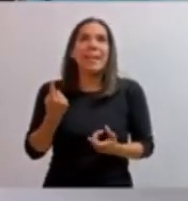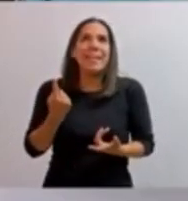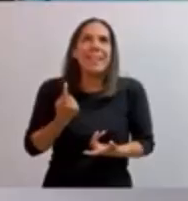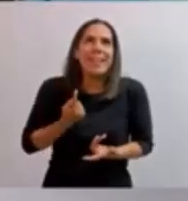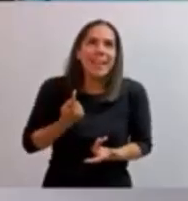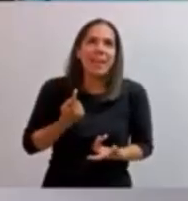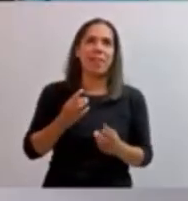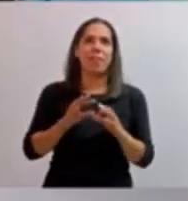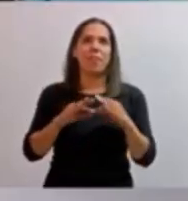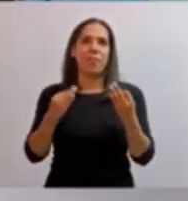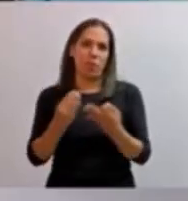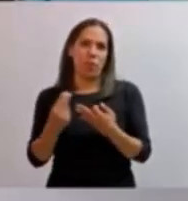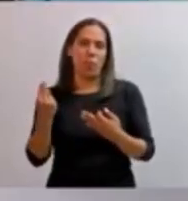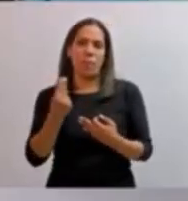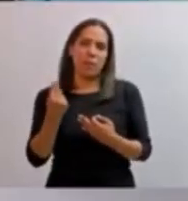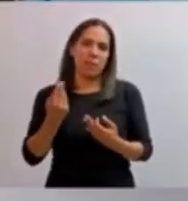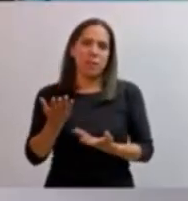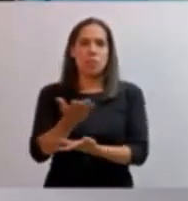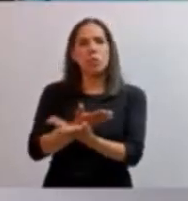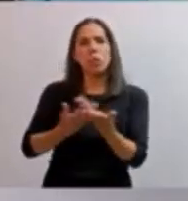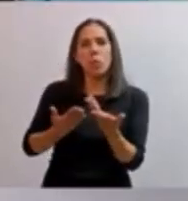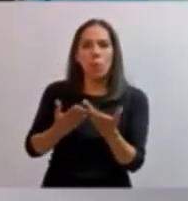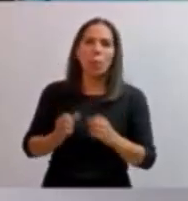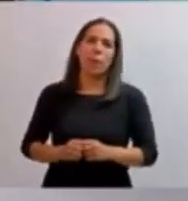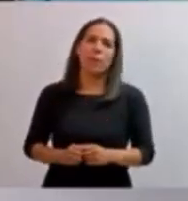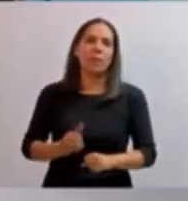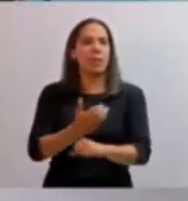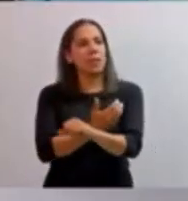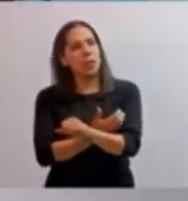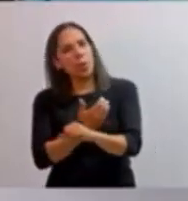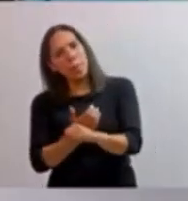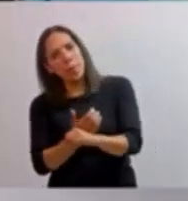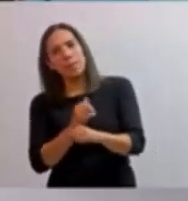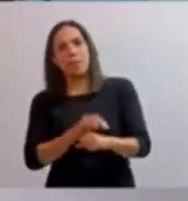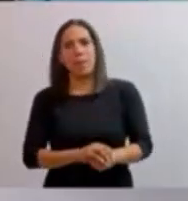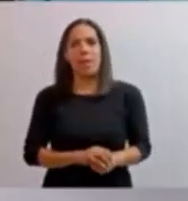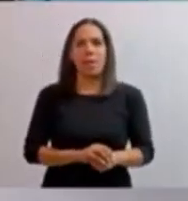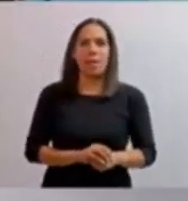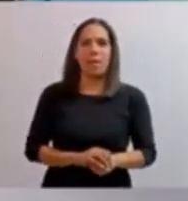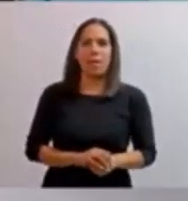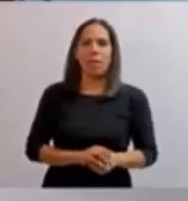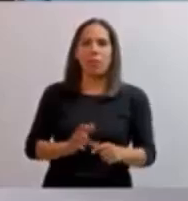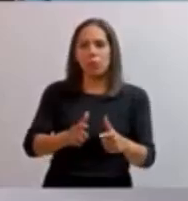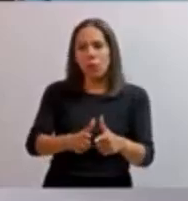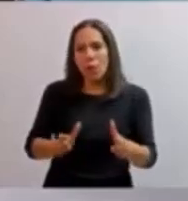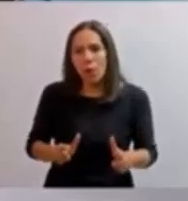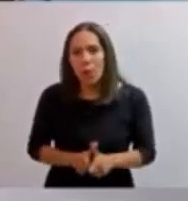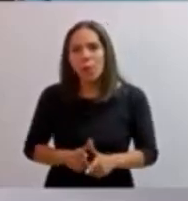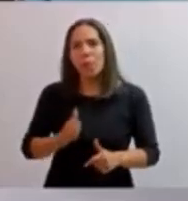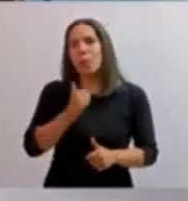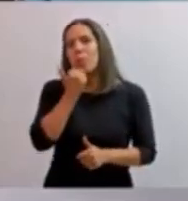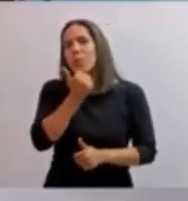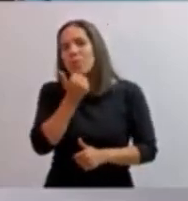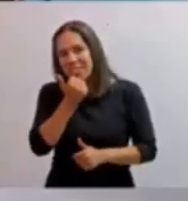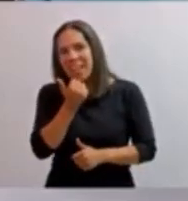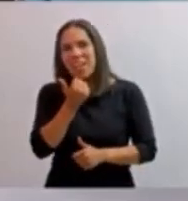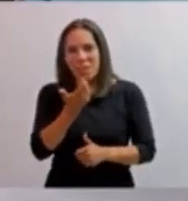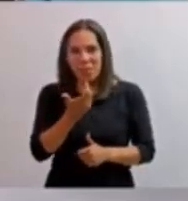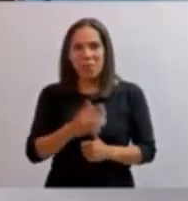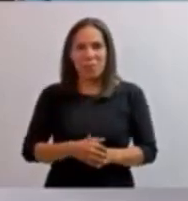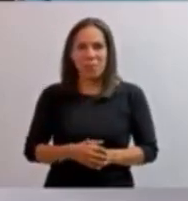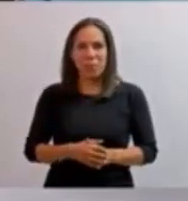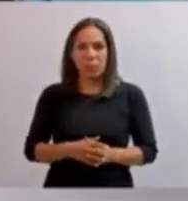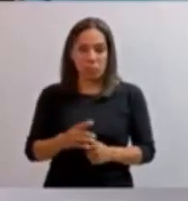hacerle llegar a mis compañeros, a mi grupo, a mis colegas, a mis niños que me están demandando y a la